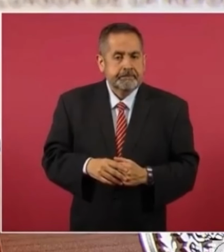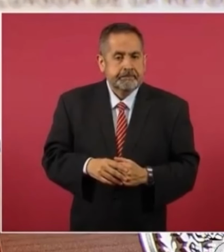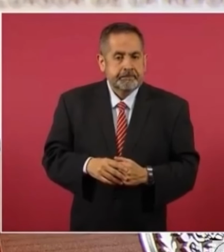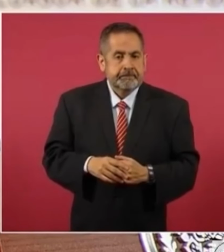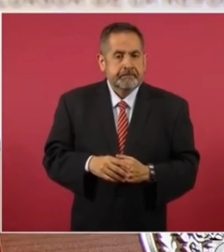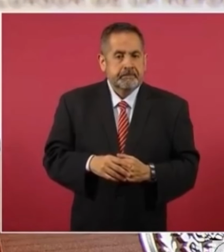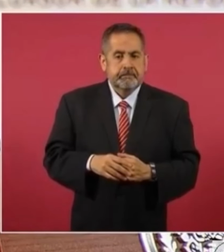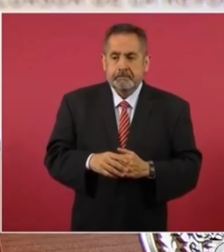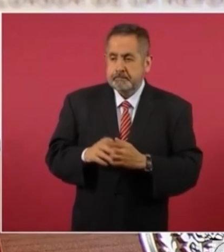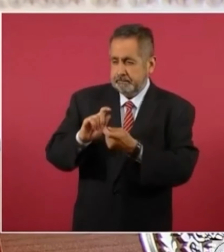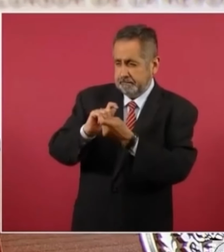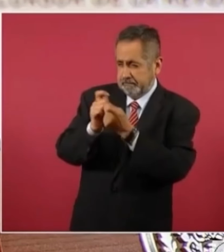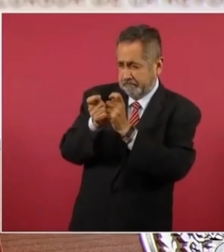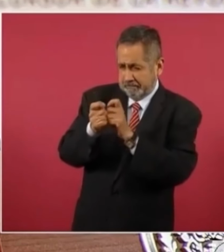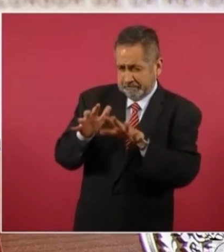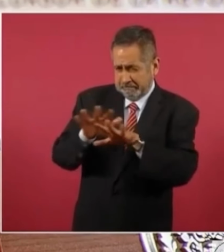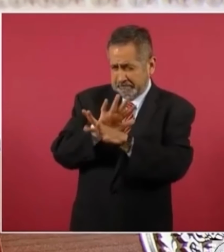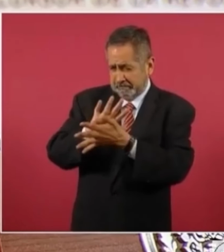una transformación